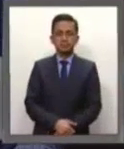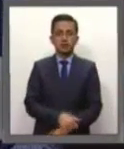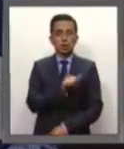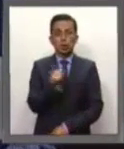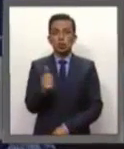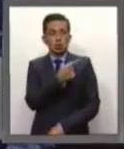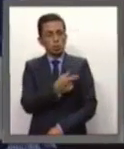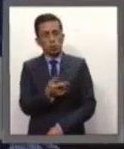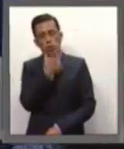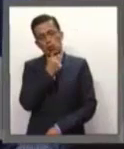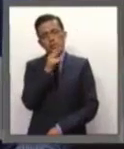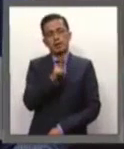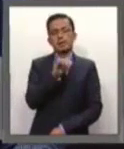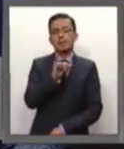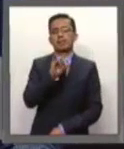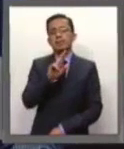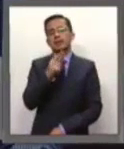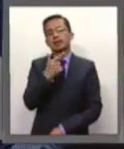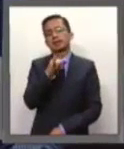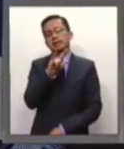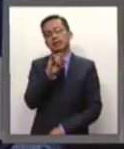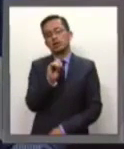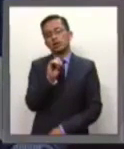Virgilio Andrade, se le da